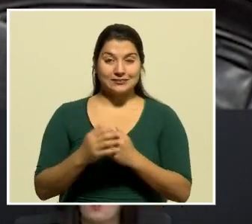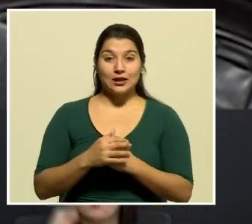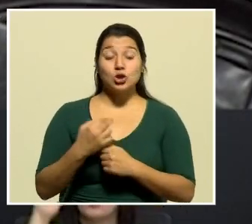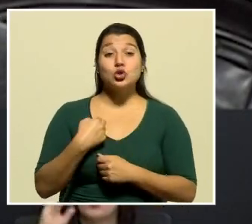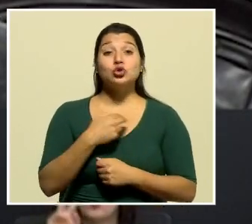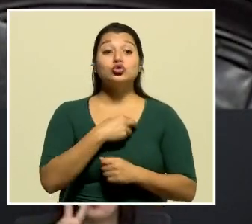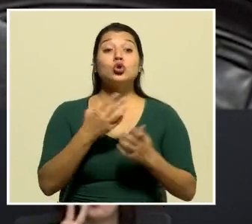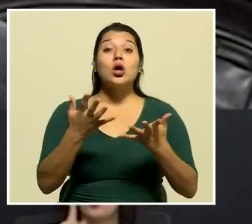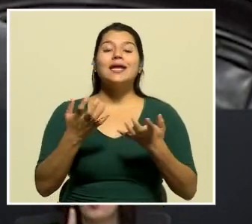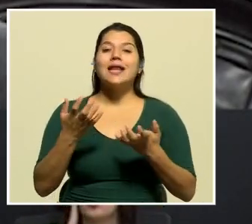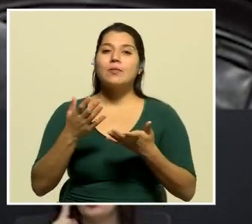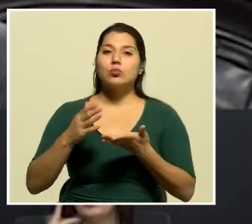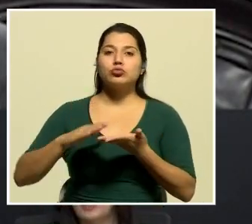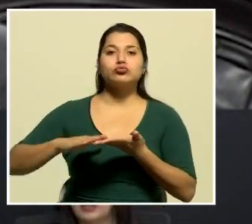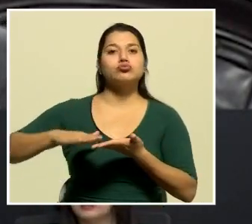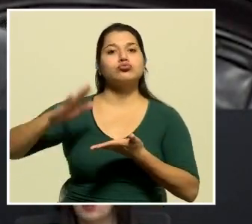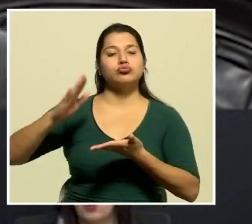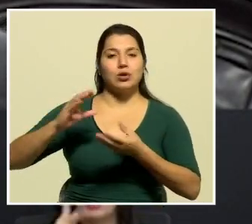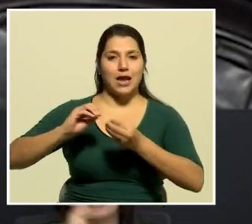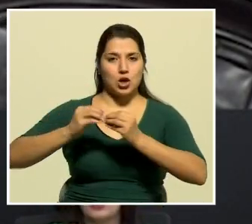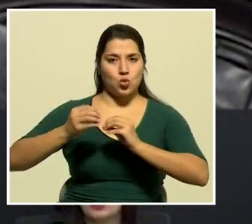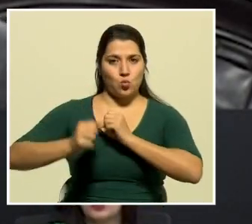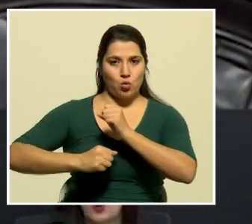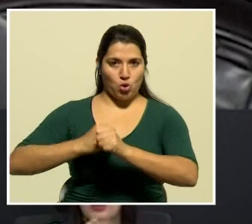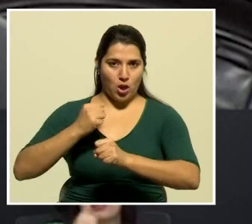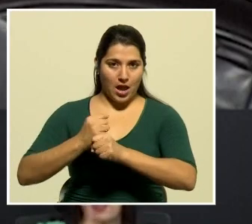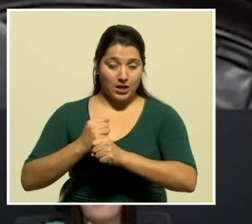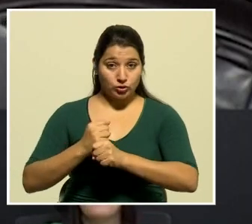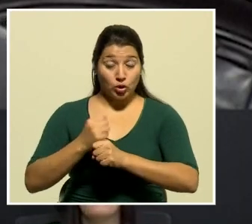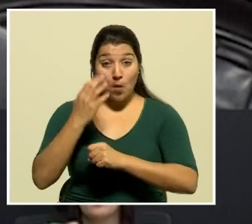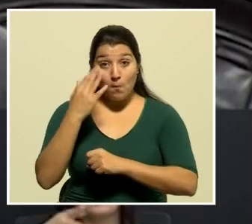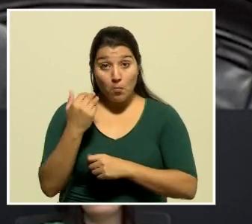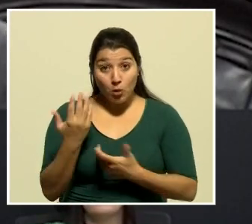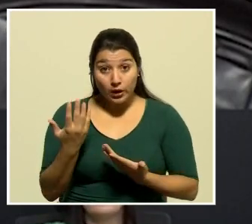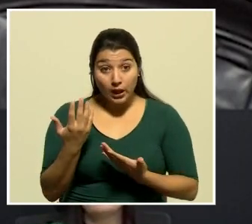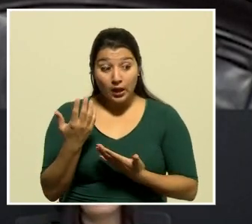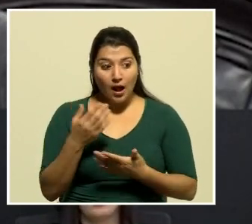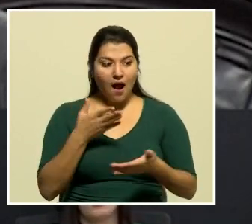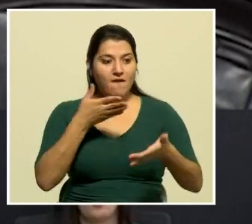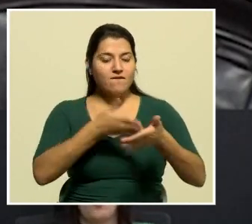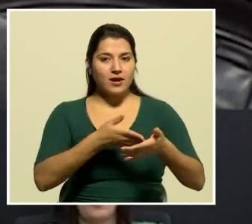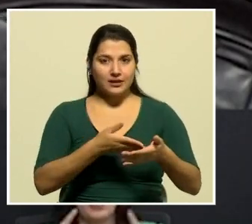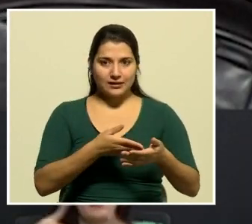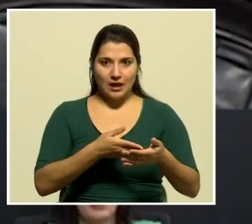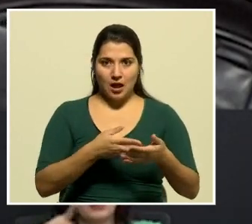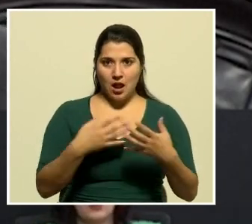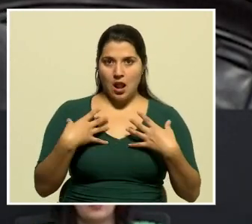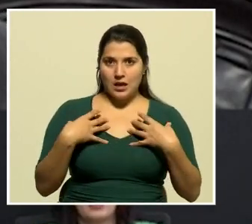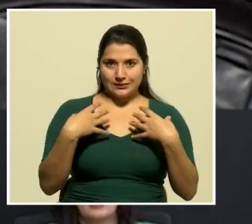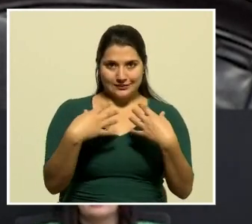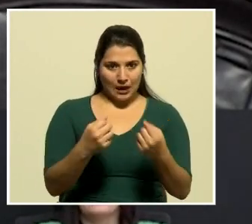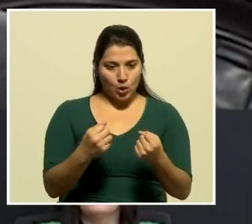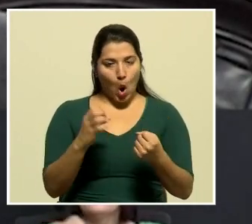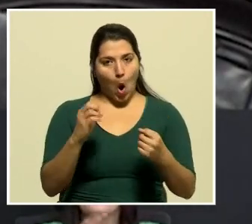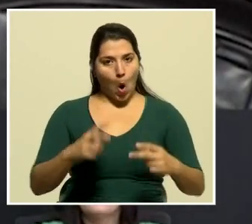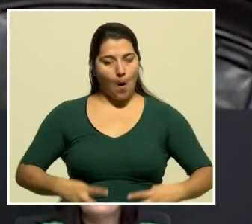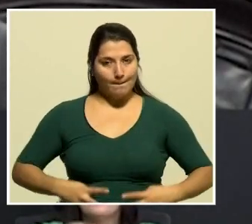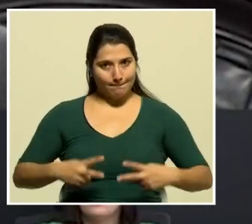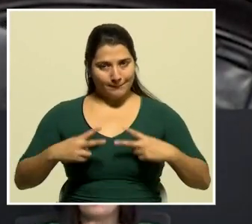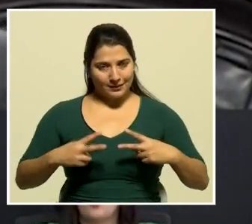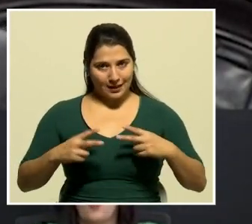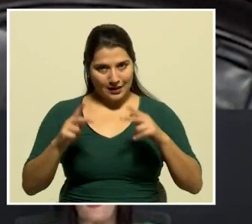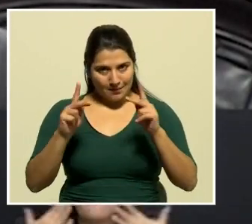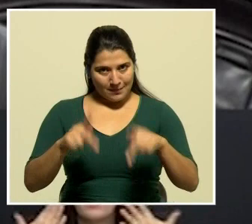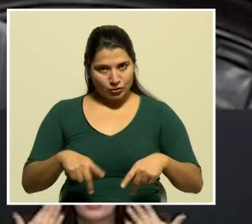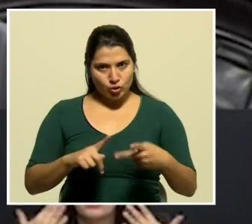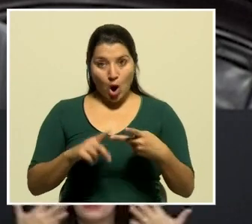la sanción impuesta cuando se está poniendo en riesgo la salud o la vida de las personas, cuando existe un daño ambiental